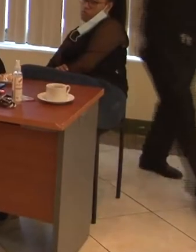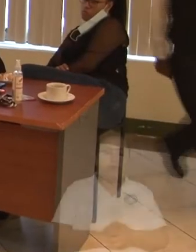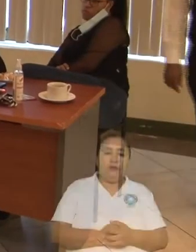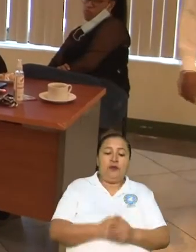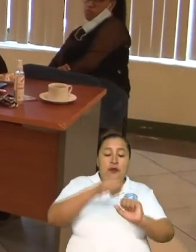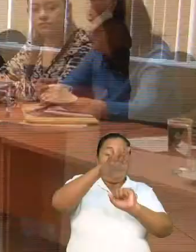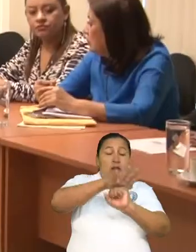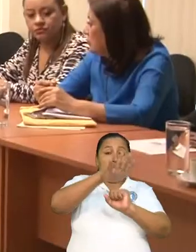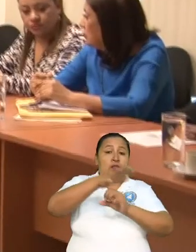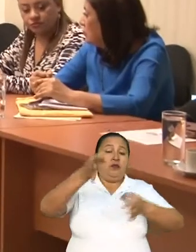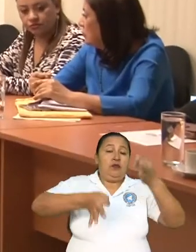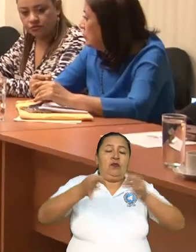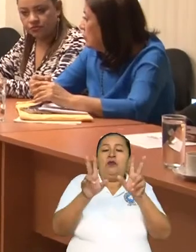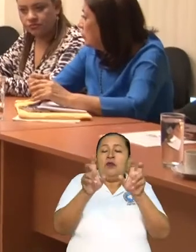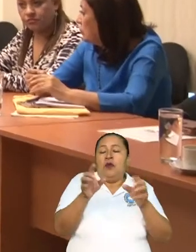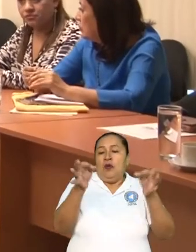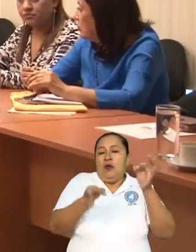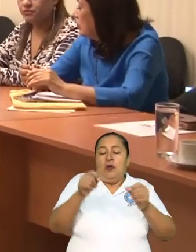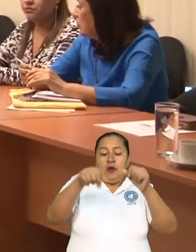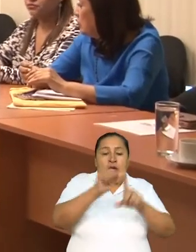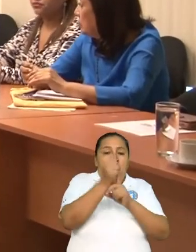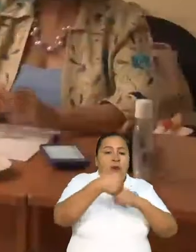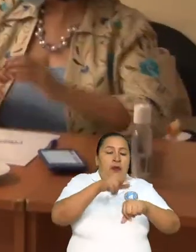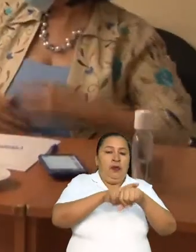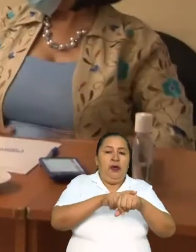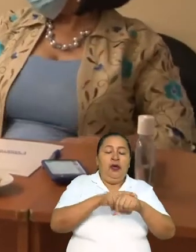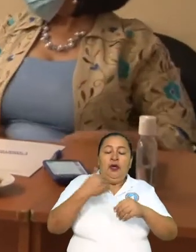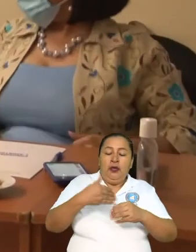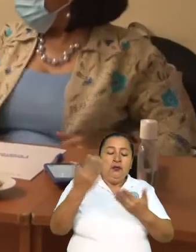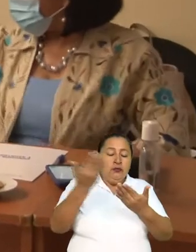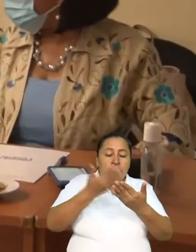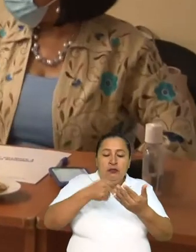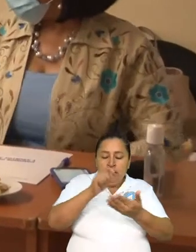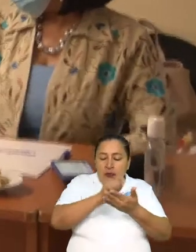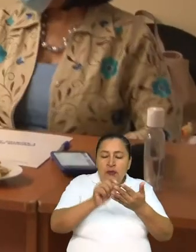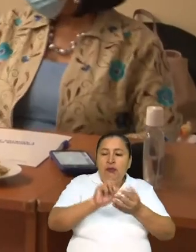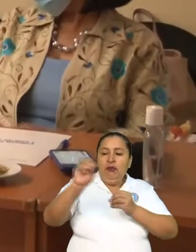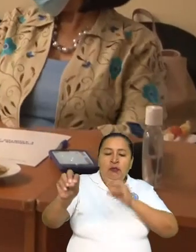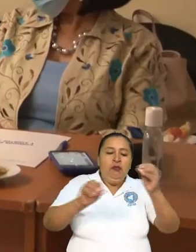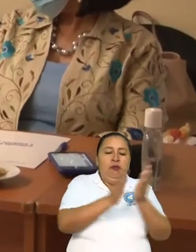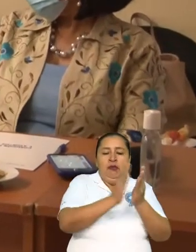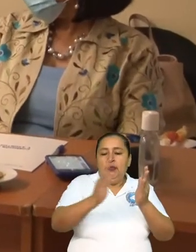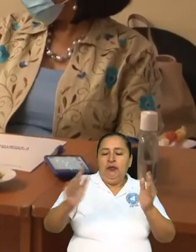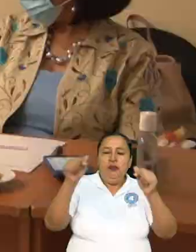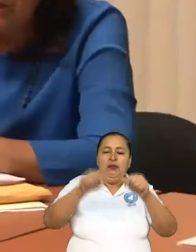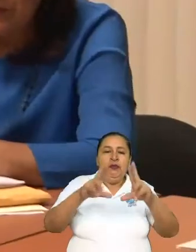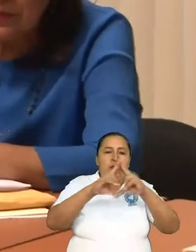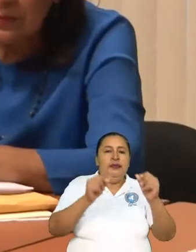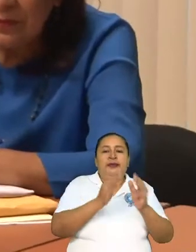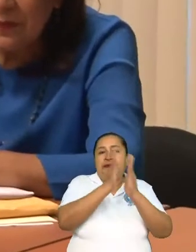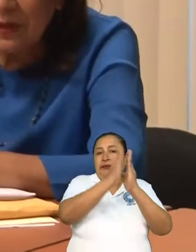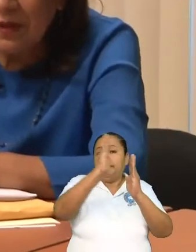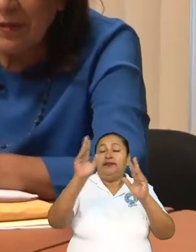La Comisión de Justicia y Asuntos Jurídicos de la Asamblea Nacional avanza en la elaboración del digesto jurídico nicaragüense